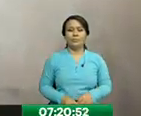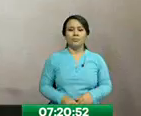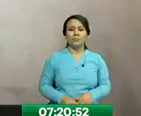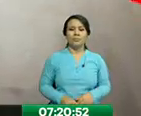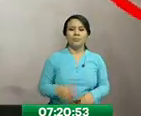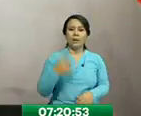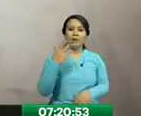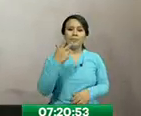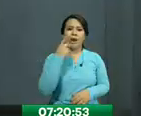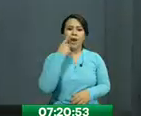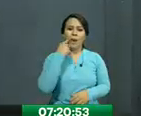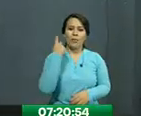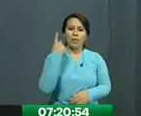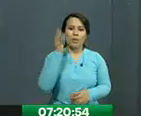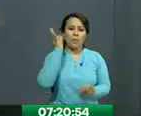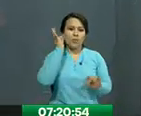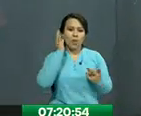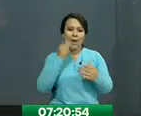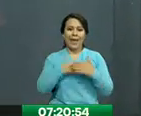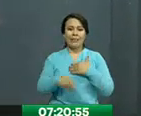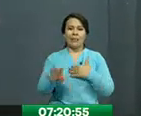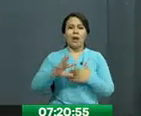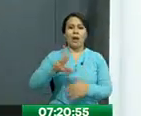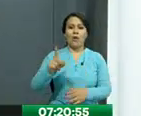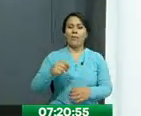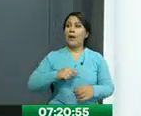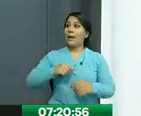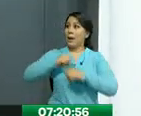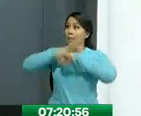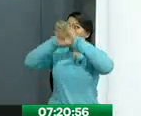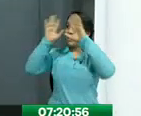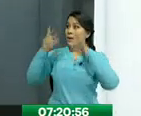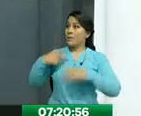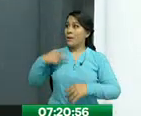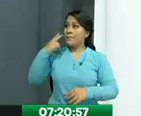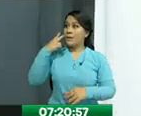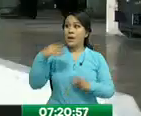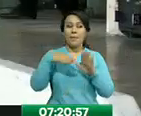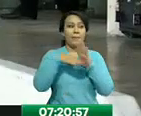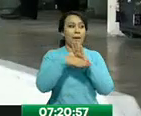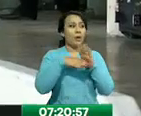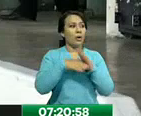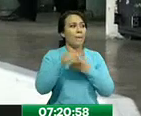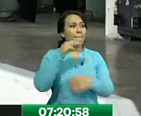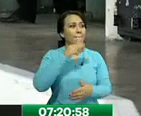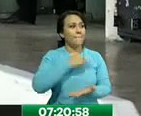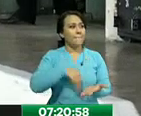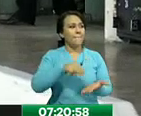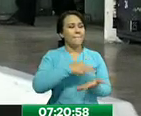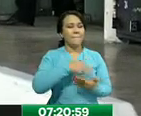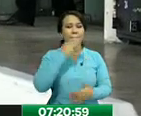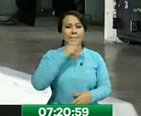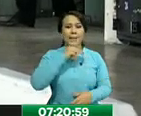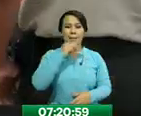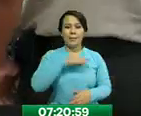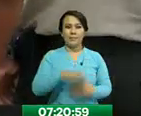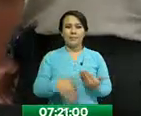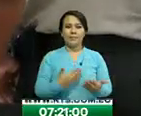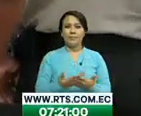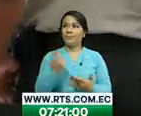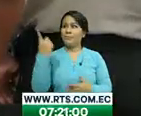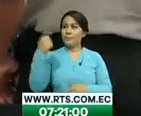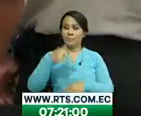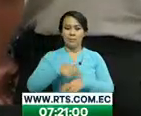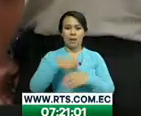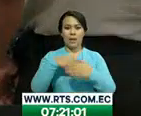Tres hombres y una mujer ingresaron a robar a plena luz del día a la sucursal de una entidad bancaria en Manta, provincia de Manabí. El hecho se registró